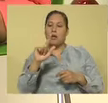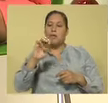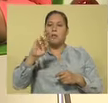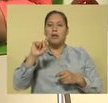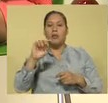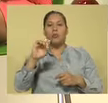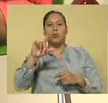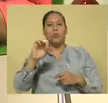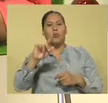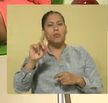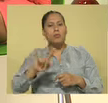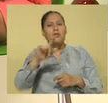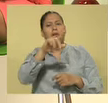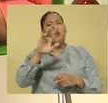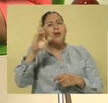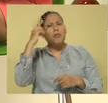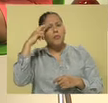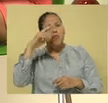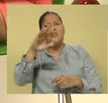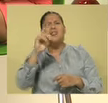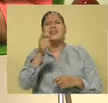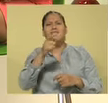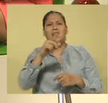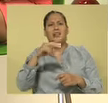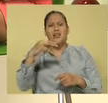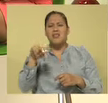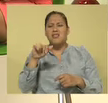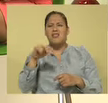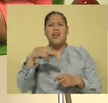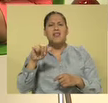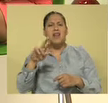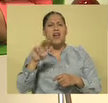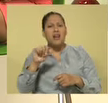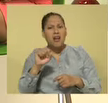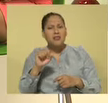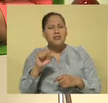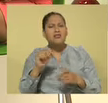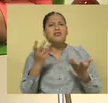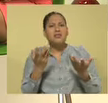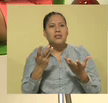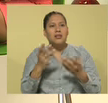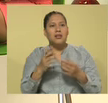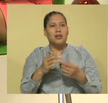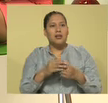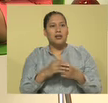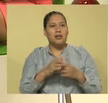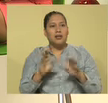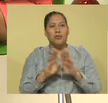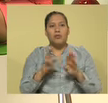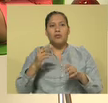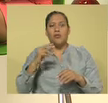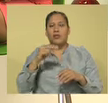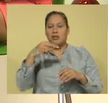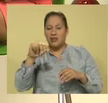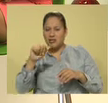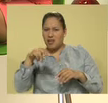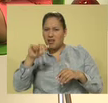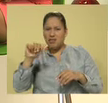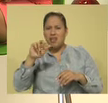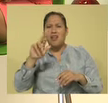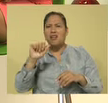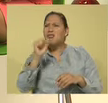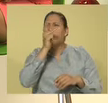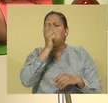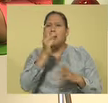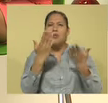que dice, preguntarle a Murray, ¿por qué quiere decir ñáñaras? Porque estamos cayendo en lo mismo. Él querrá decir que estamos cayendo en lo mismo, que es una palabra que no